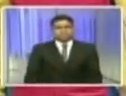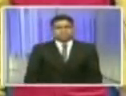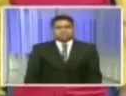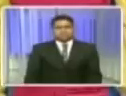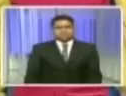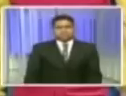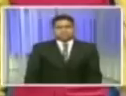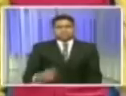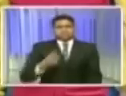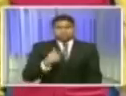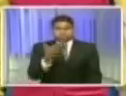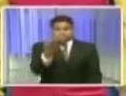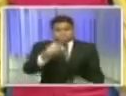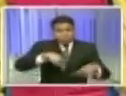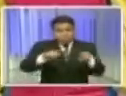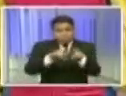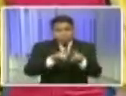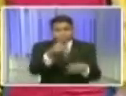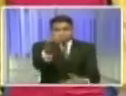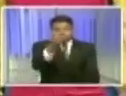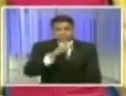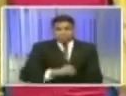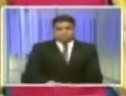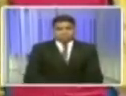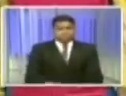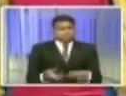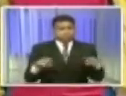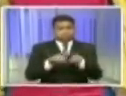Yo soy uno de ustedes.